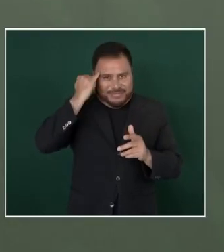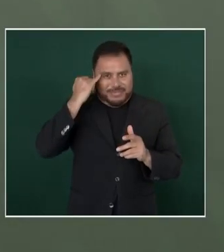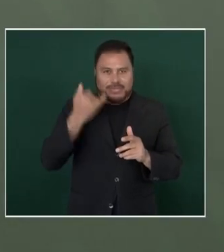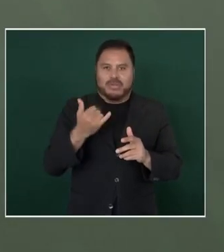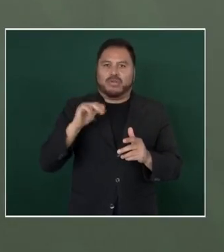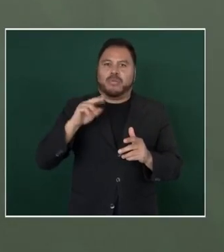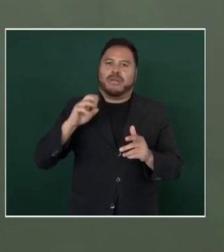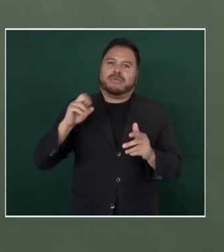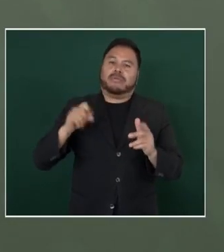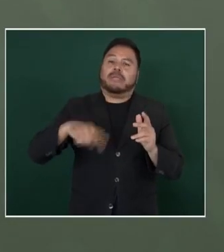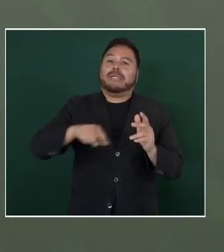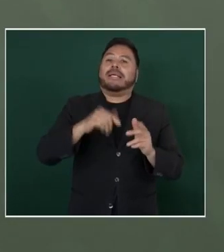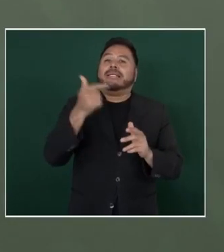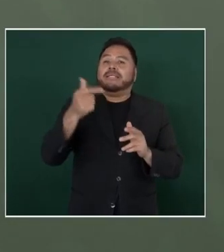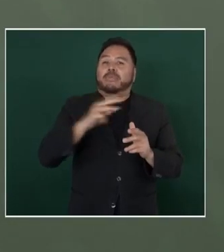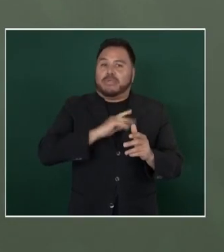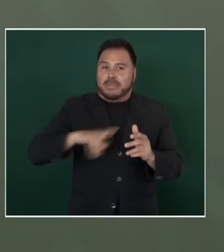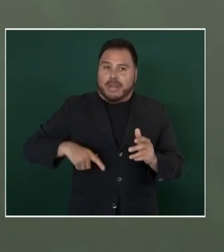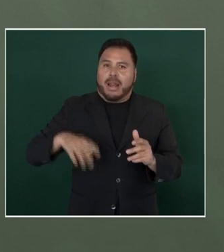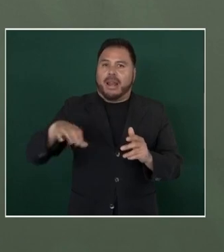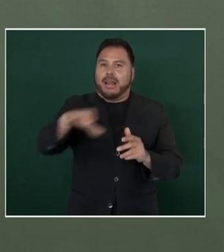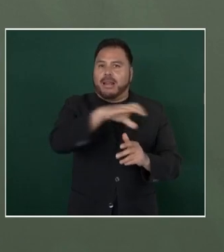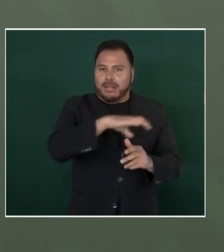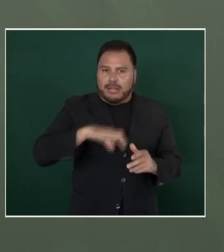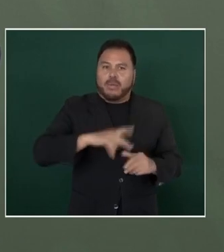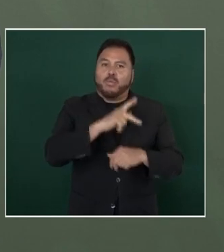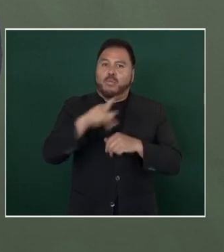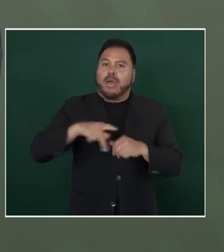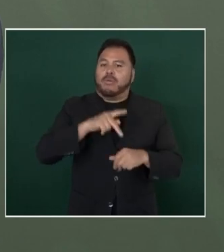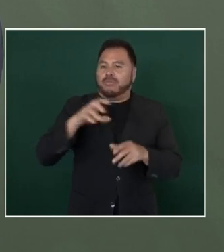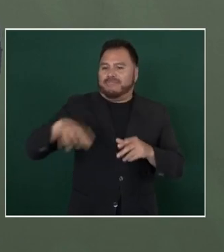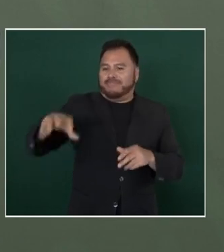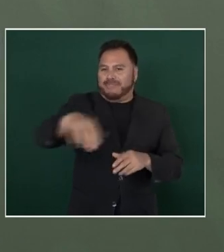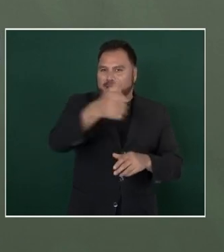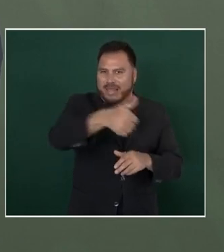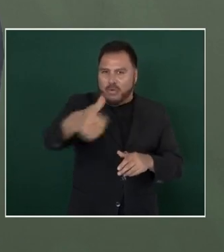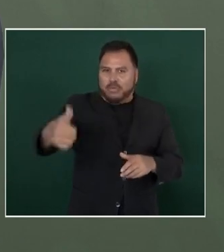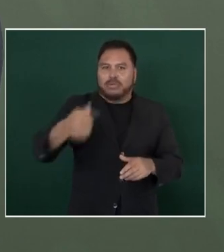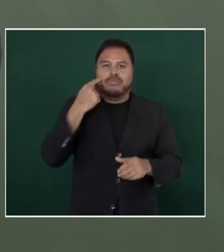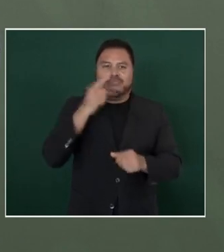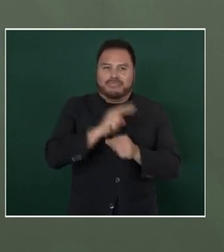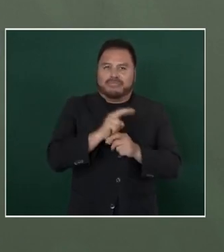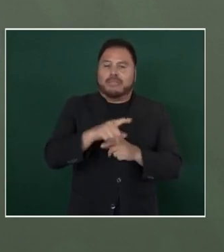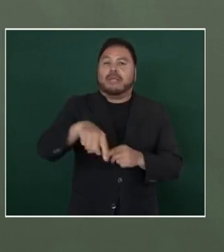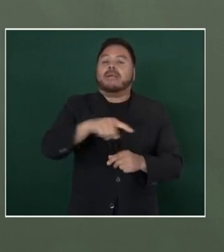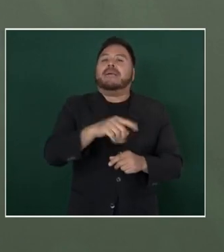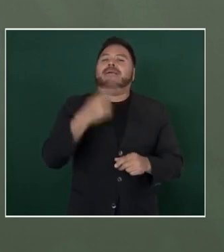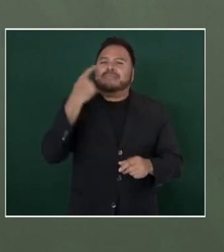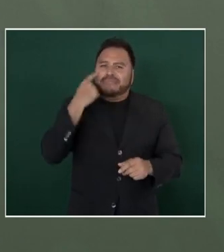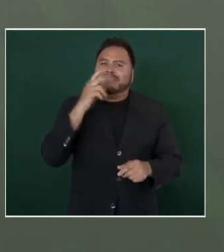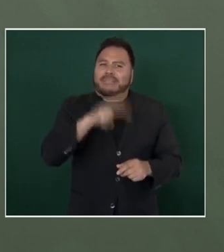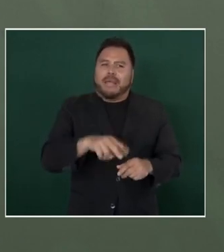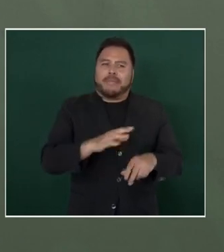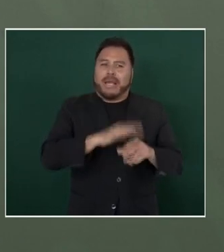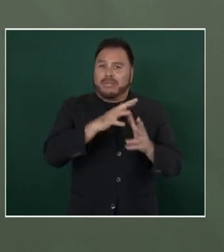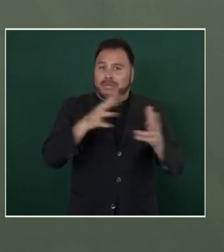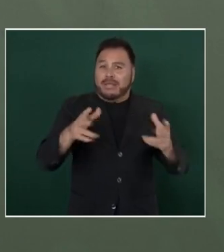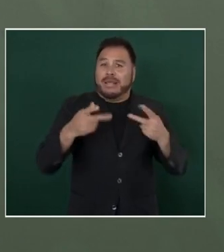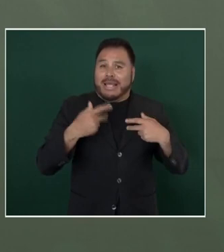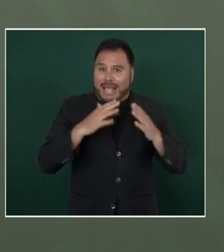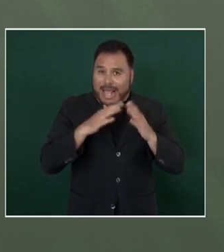en los 7 municipios, pueblo por pueblo. Les puedo decir que en la mayoría de los